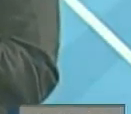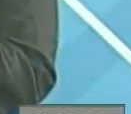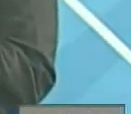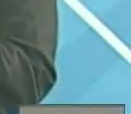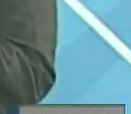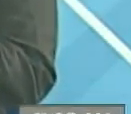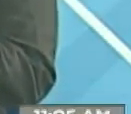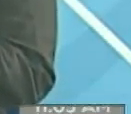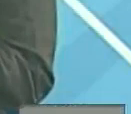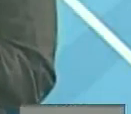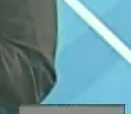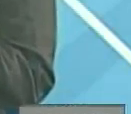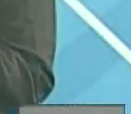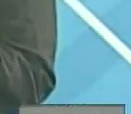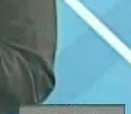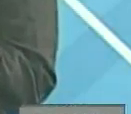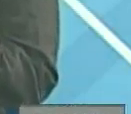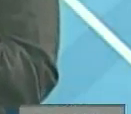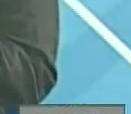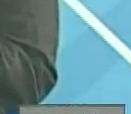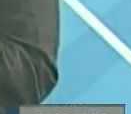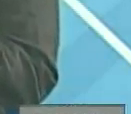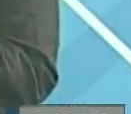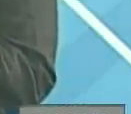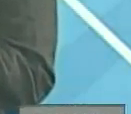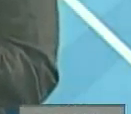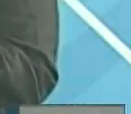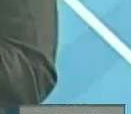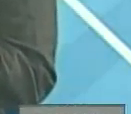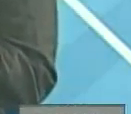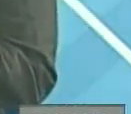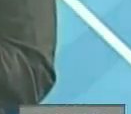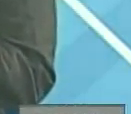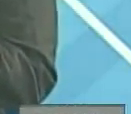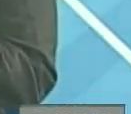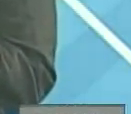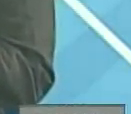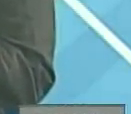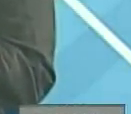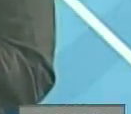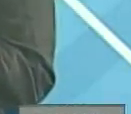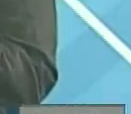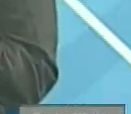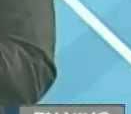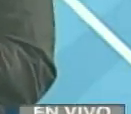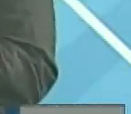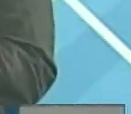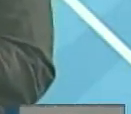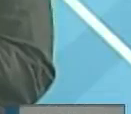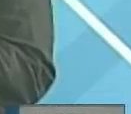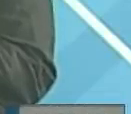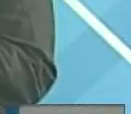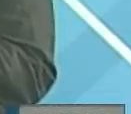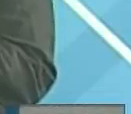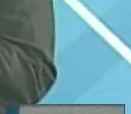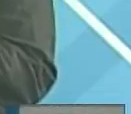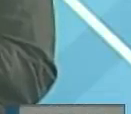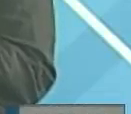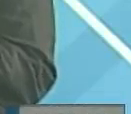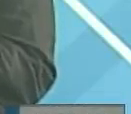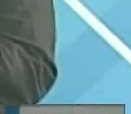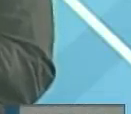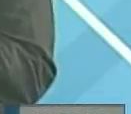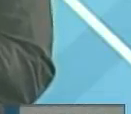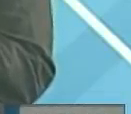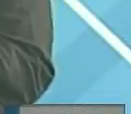Unidos. Es impresionante inclusive cómo hasta el día de hoy preferimos hablar en Estados Unidos sobre lo que ocurre en Ucrania y